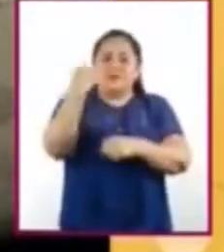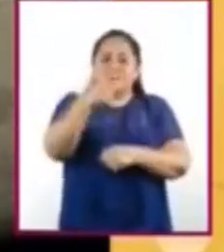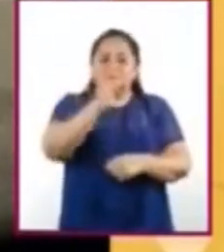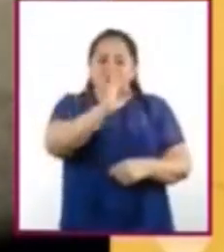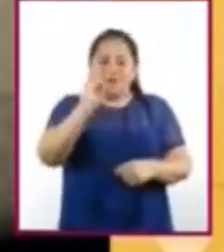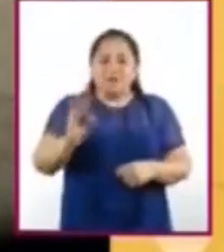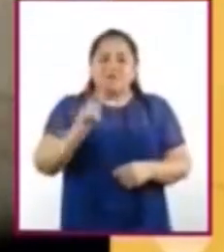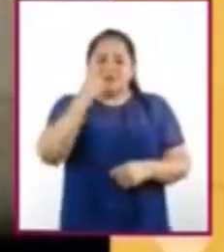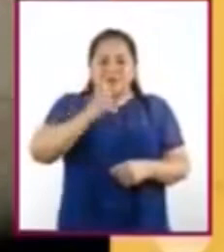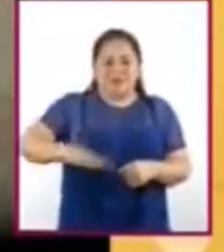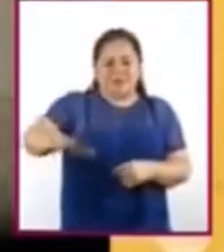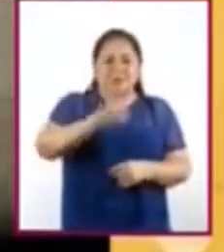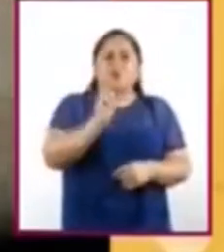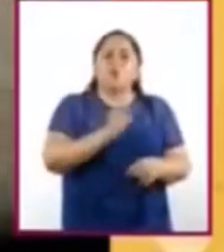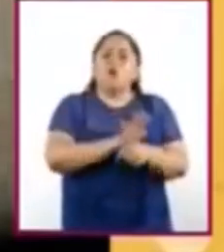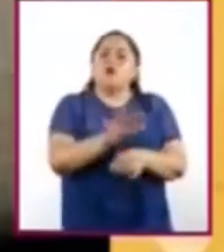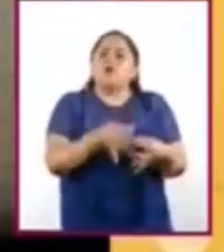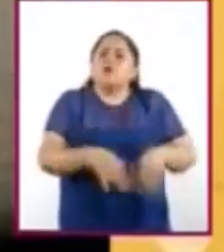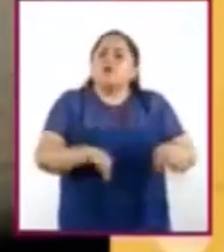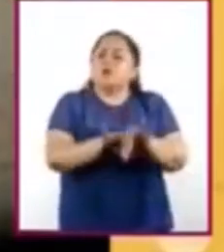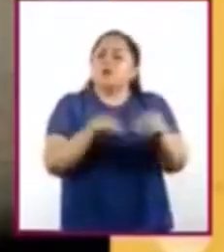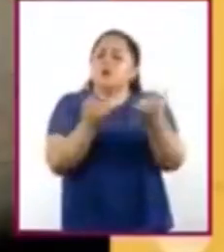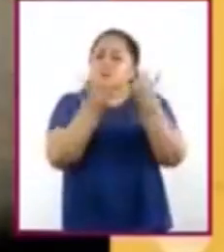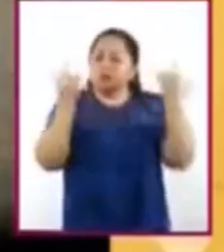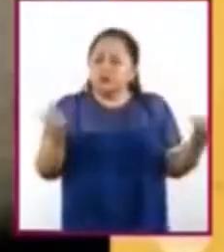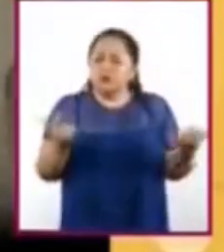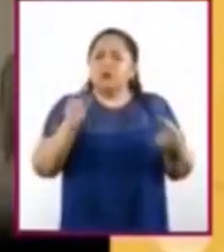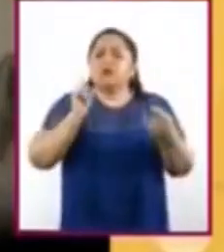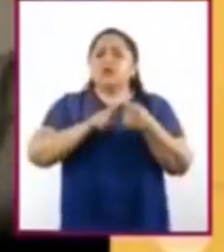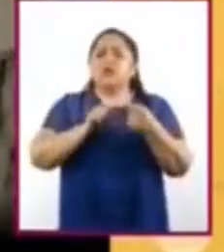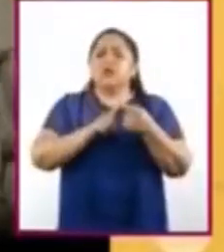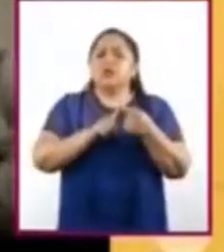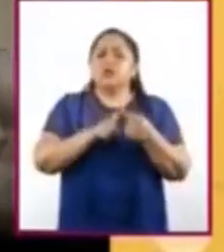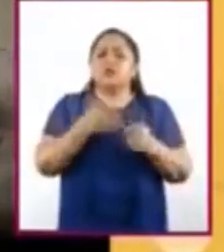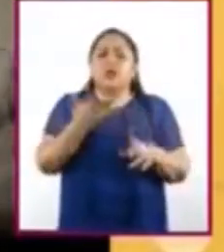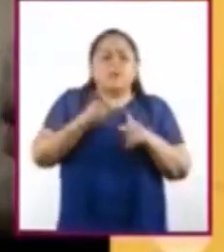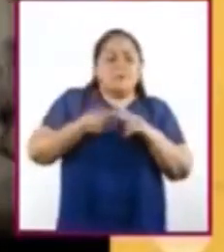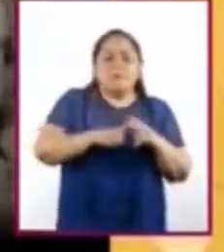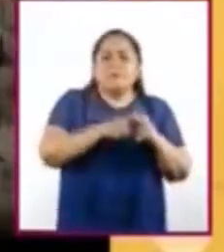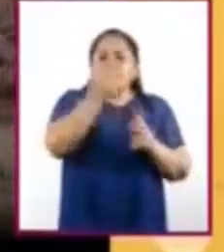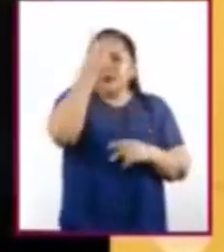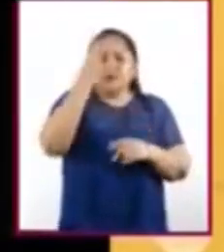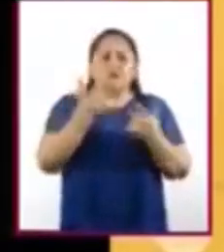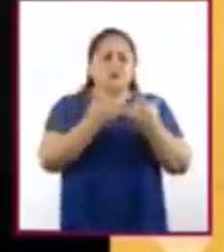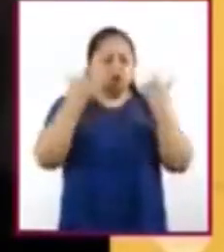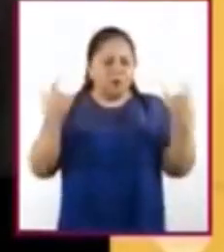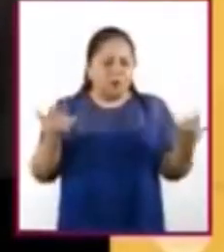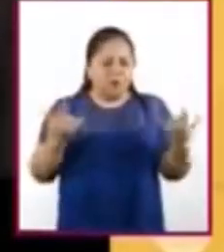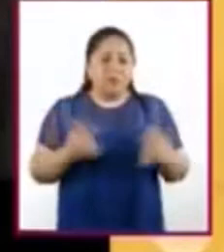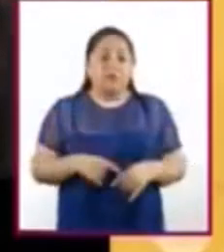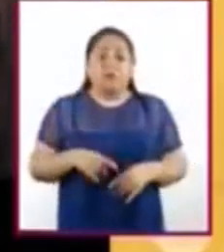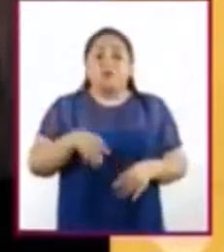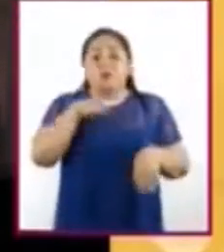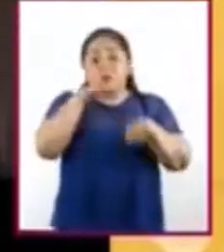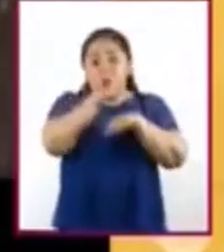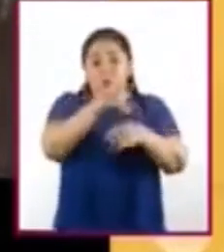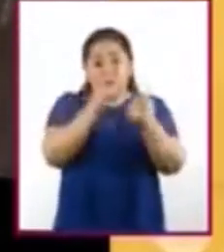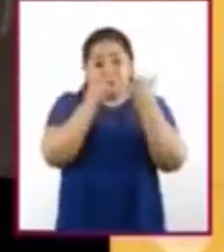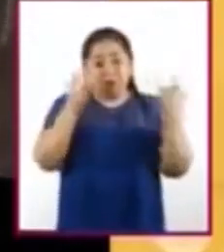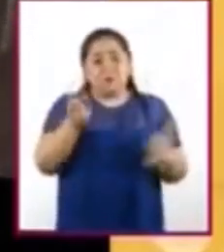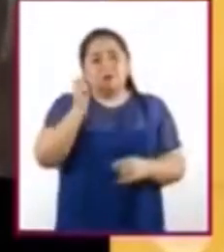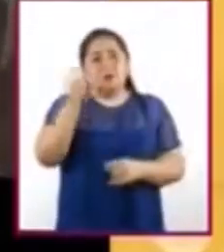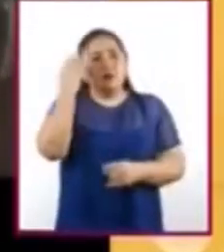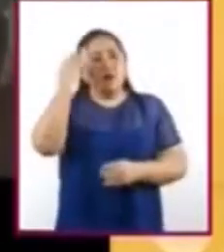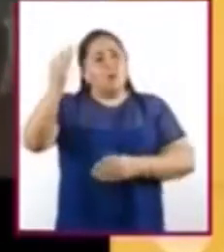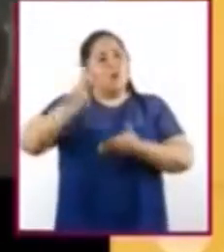sociedades, ¿qué importancia tiene la historia? ¿Quiénes construyen la historia? Hablar de historia es hablar del